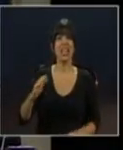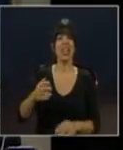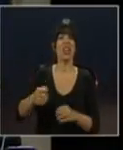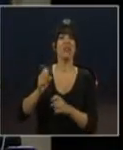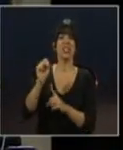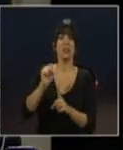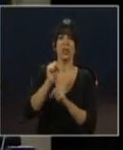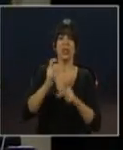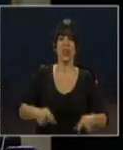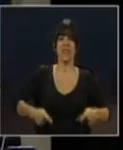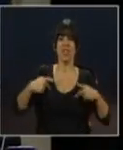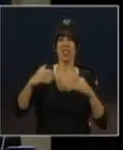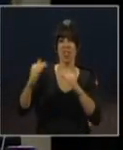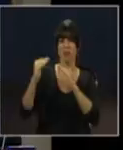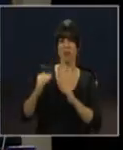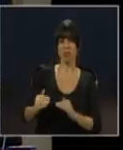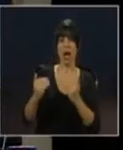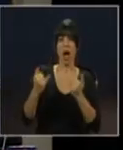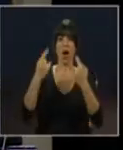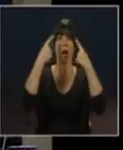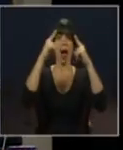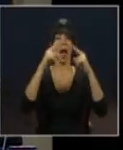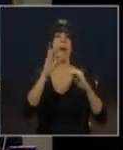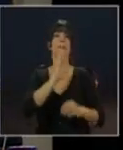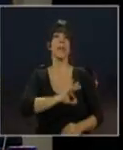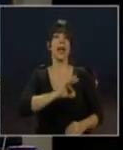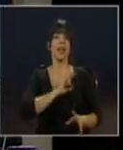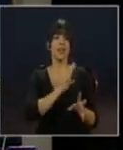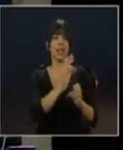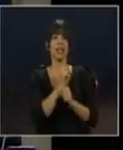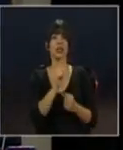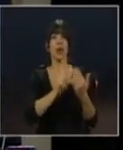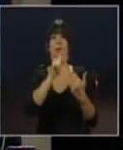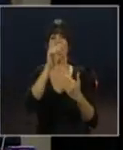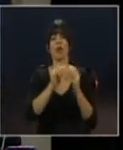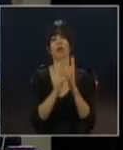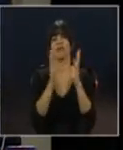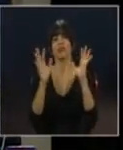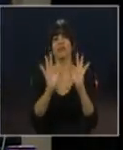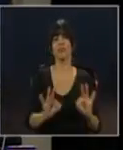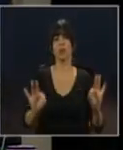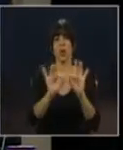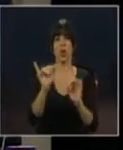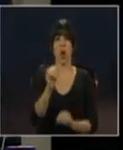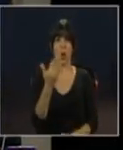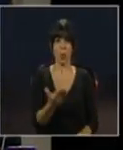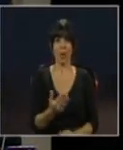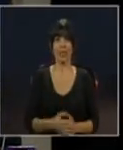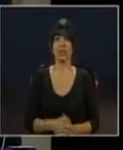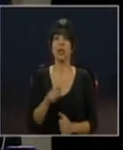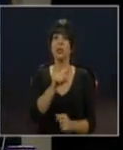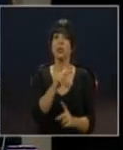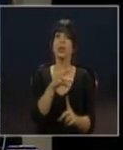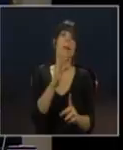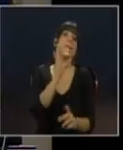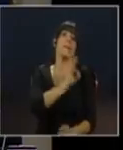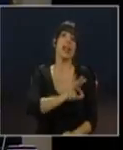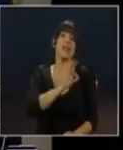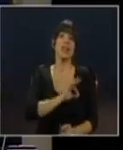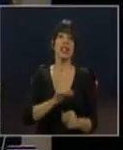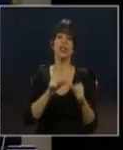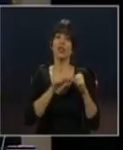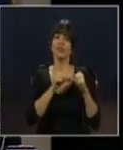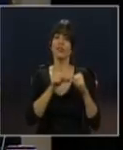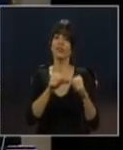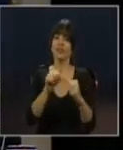de vida y que hoy se ven beneficiadas con proyectos de tanta trascendencia como este, cuyo impacto será perdurable y